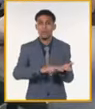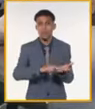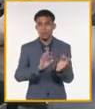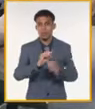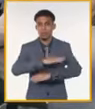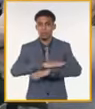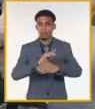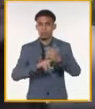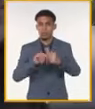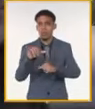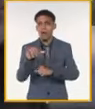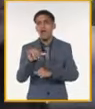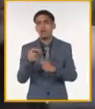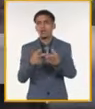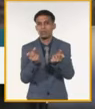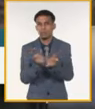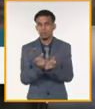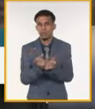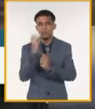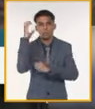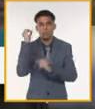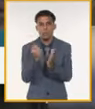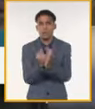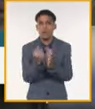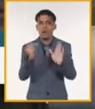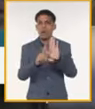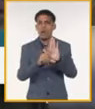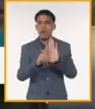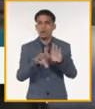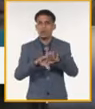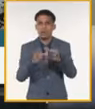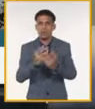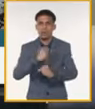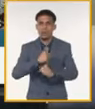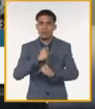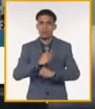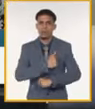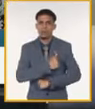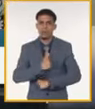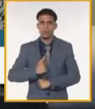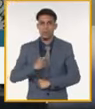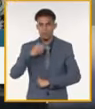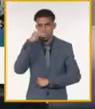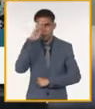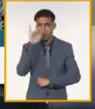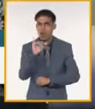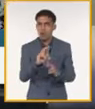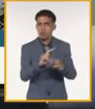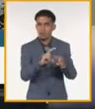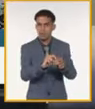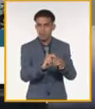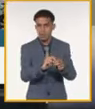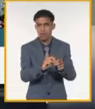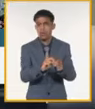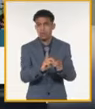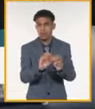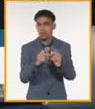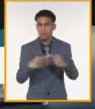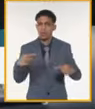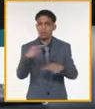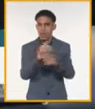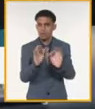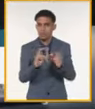estado analizaron y aprobaron los decretos leyes sobre el ejercicio del trabajo por cuenta propia de las cooperativas no agropecuarias y sobre las micro